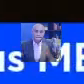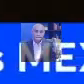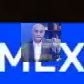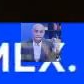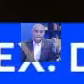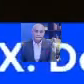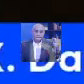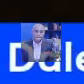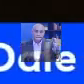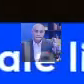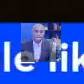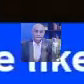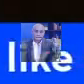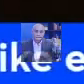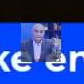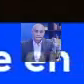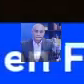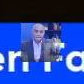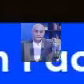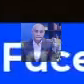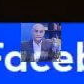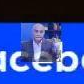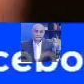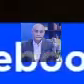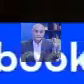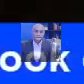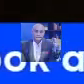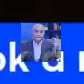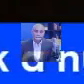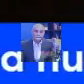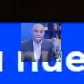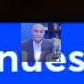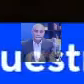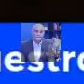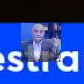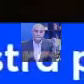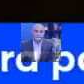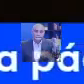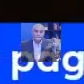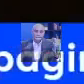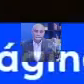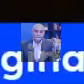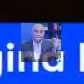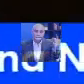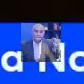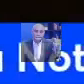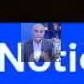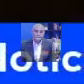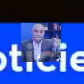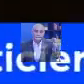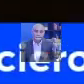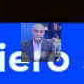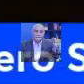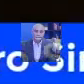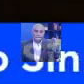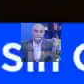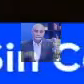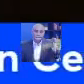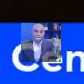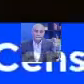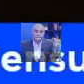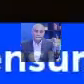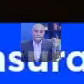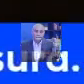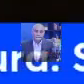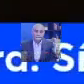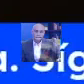gran responsabilidad, hay que apoyar también pues en cualquier circunstancia a Noroña, a todos los compañeros, ya no digamos los